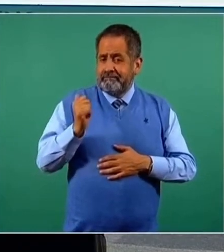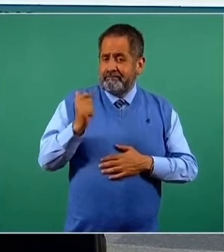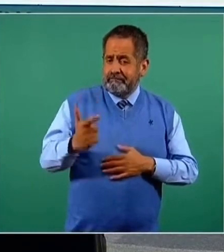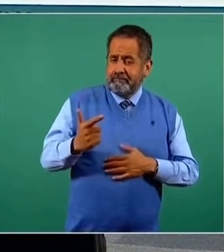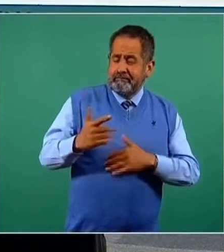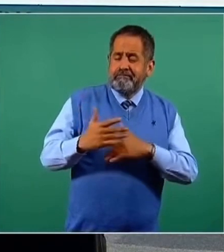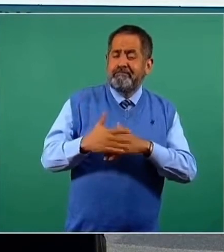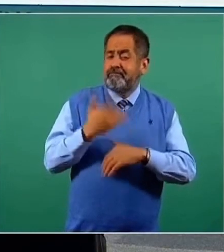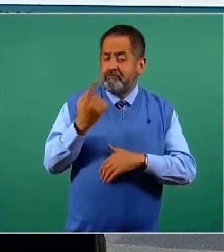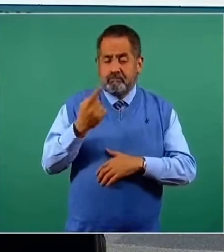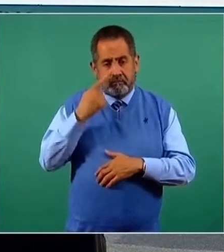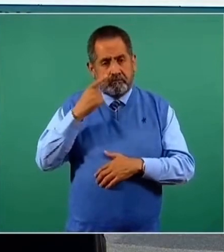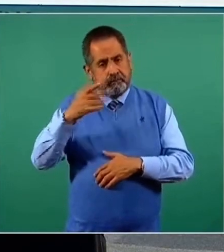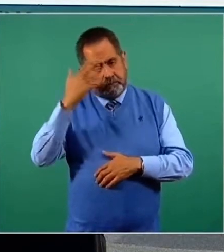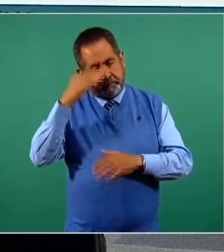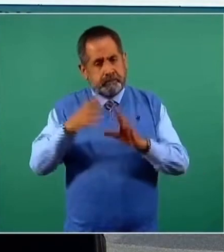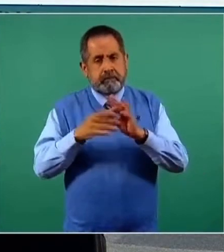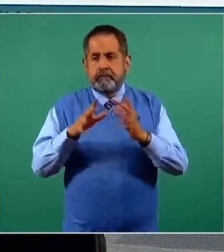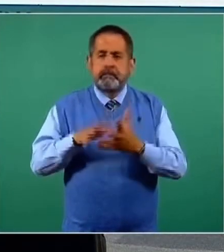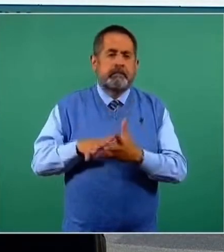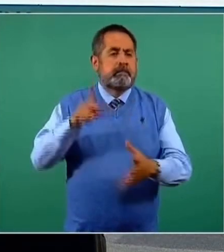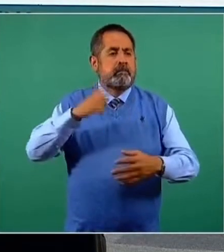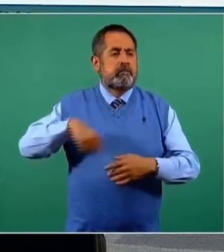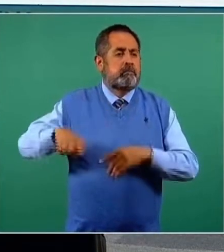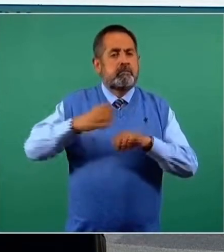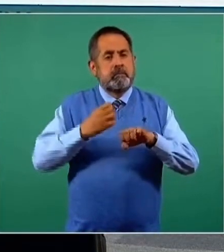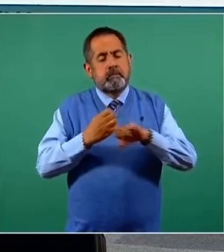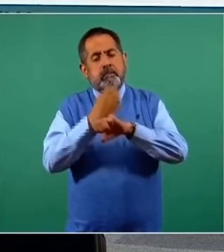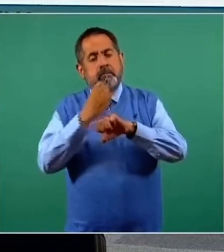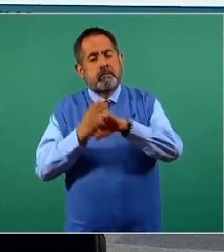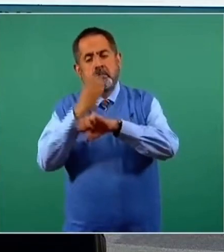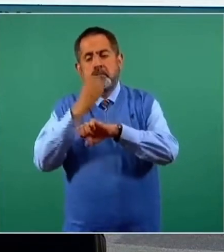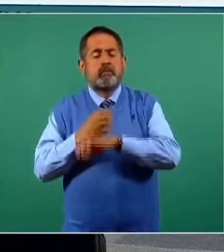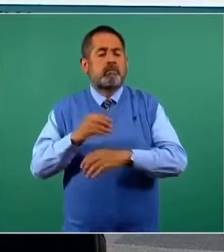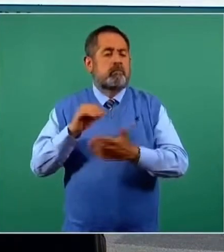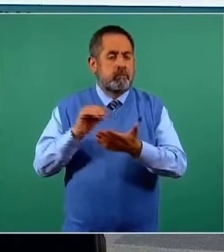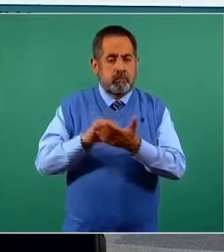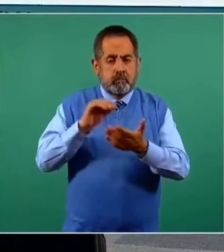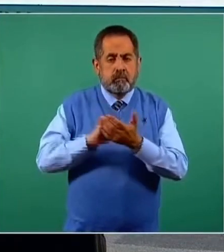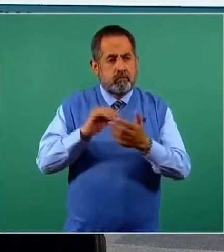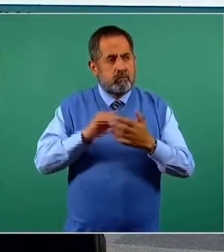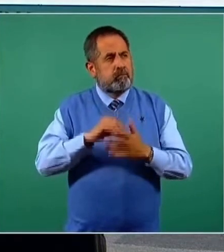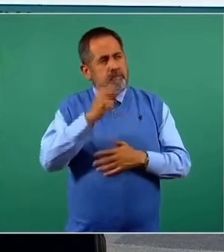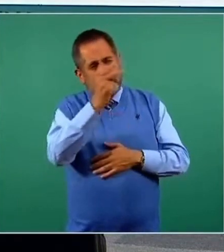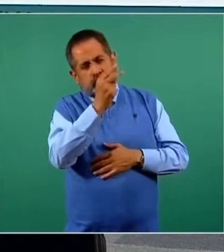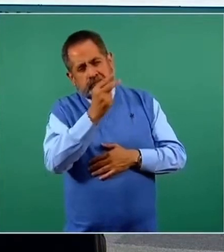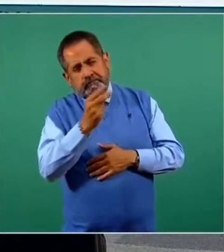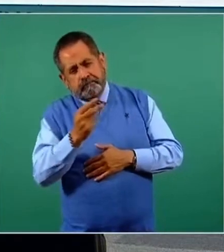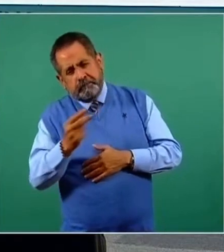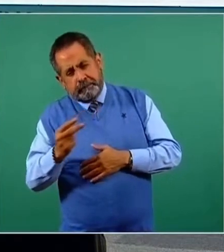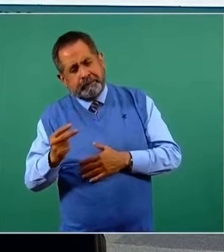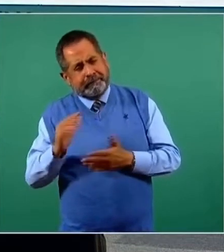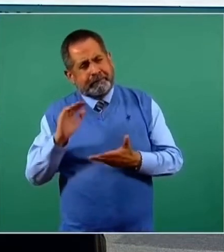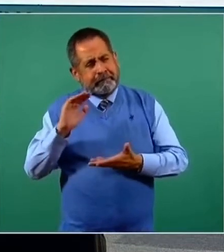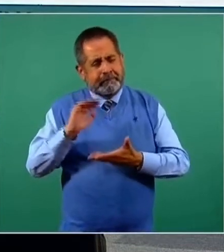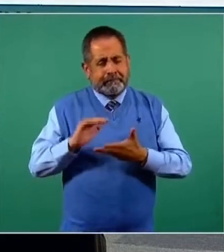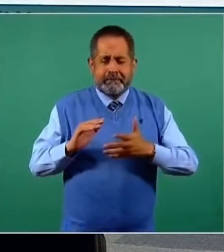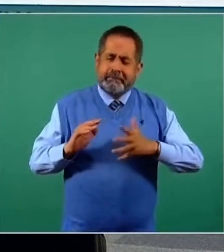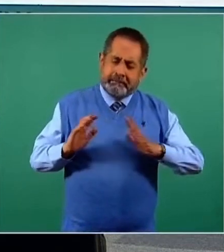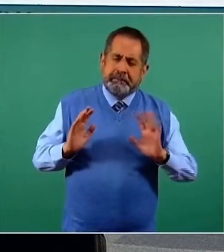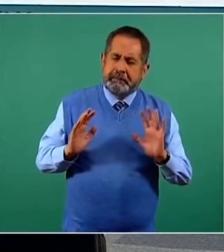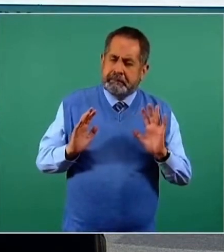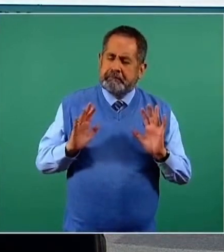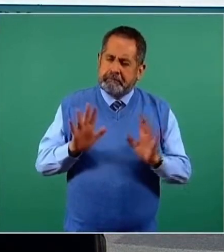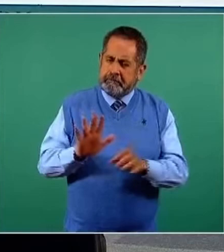Pues porque, si bien es cierto, la mayoría de las entidades todavía mantienen una tendencia descendente y por lo tanto esa tendencia